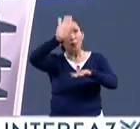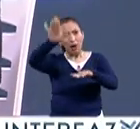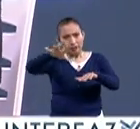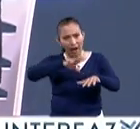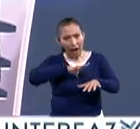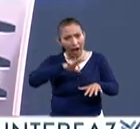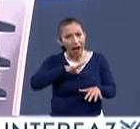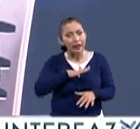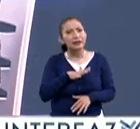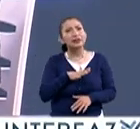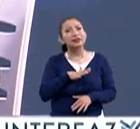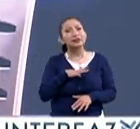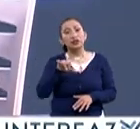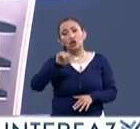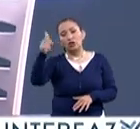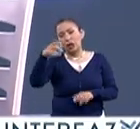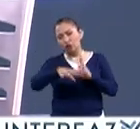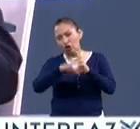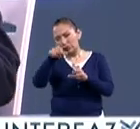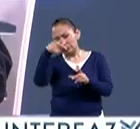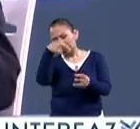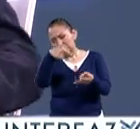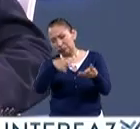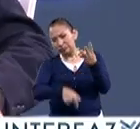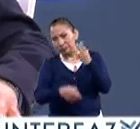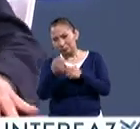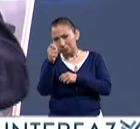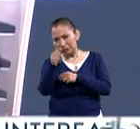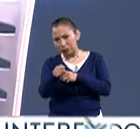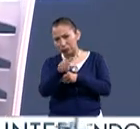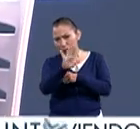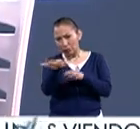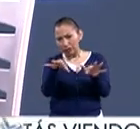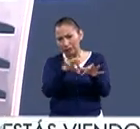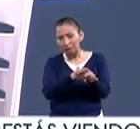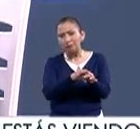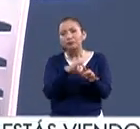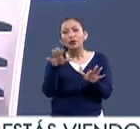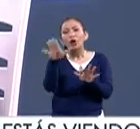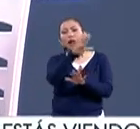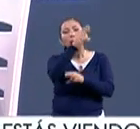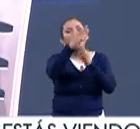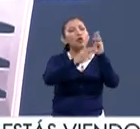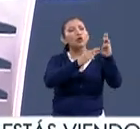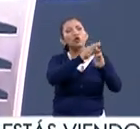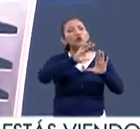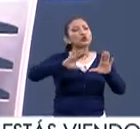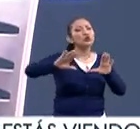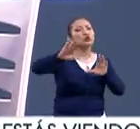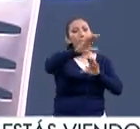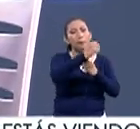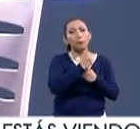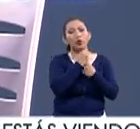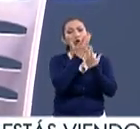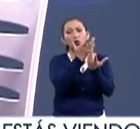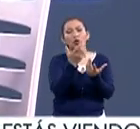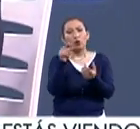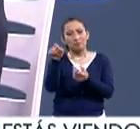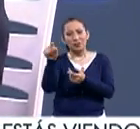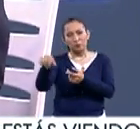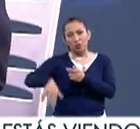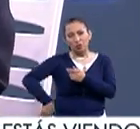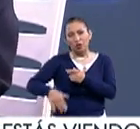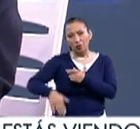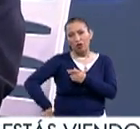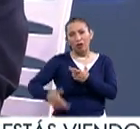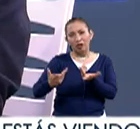está presente, y hay otros elementos que tienen que ver con esto y con el mundo, en este caso de este poema, con lo que estaban